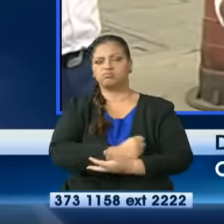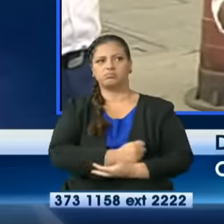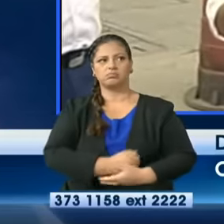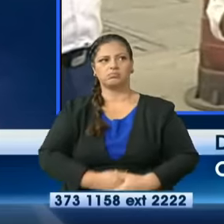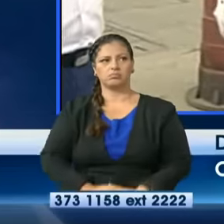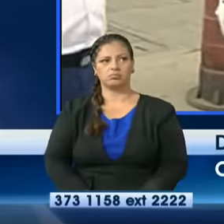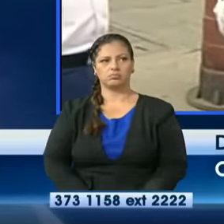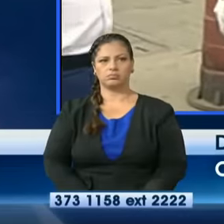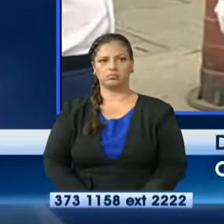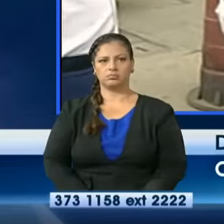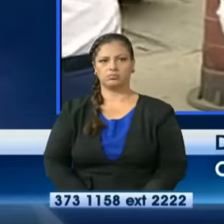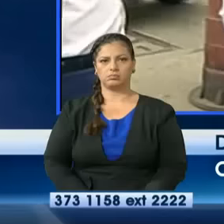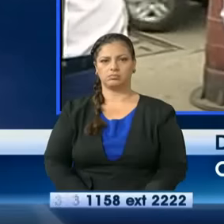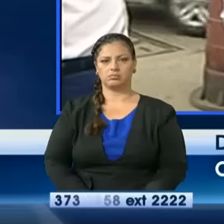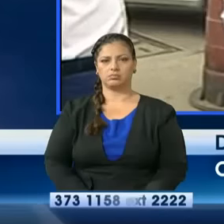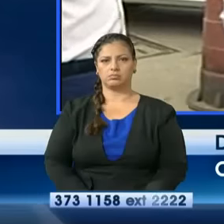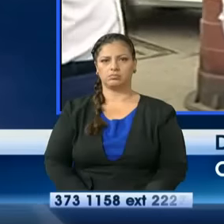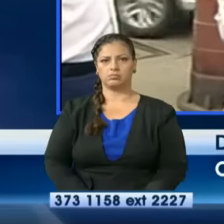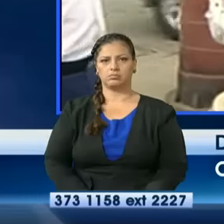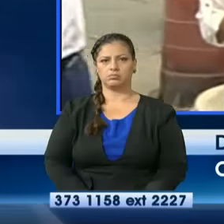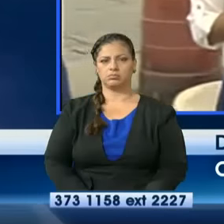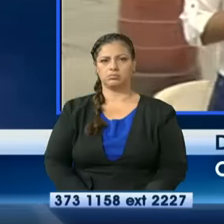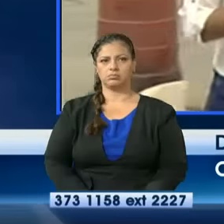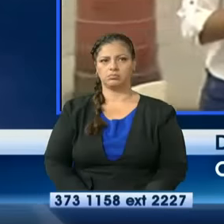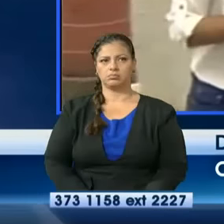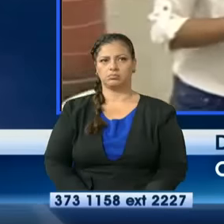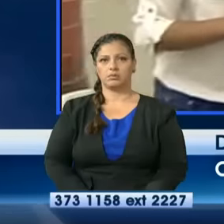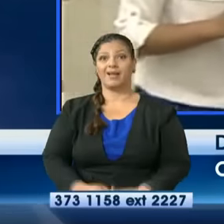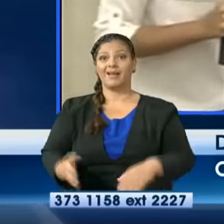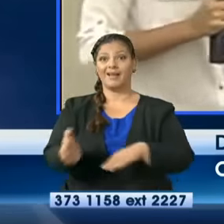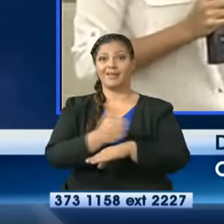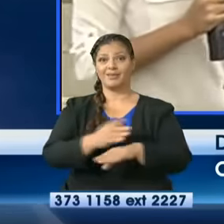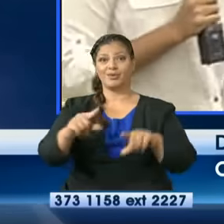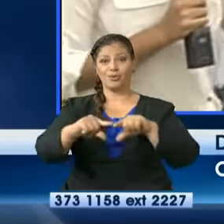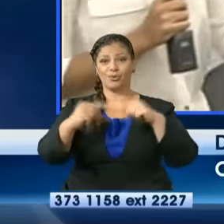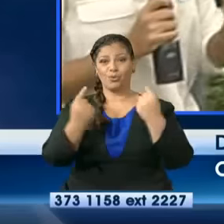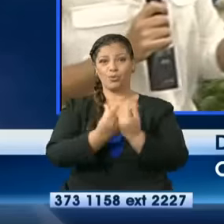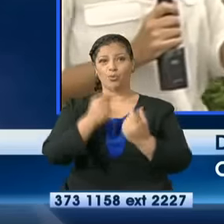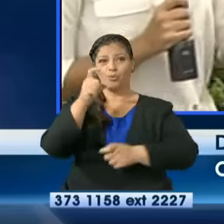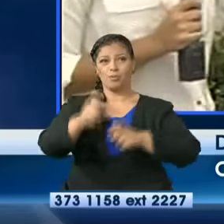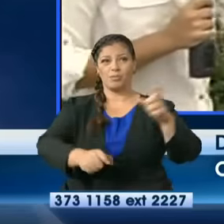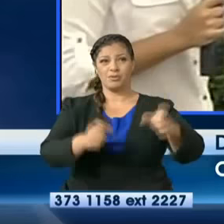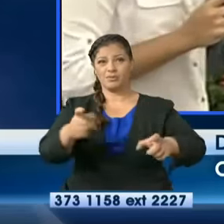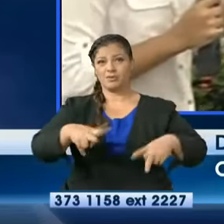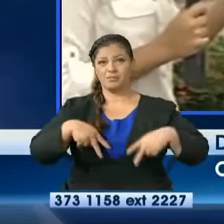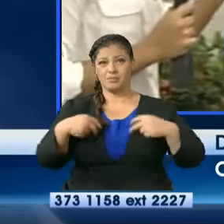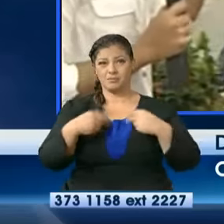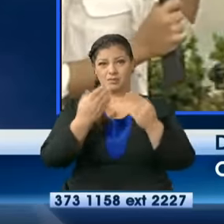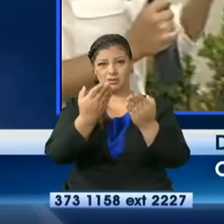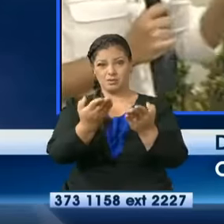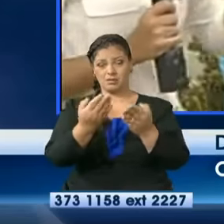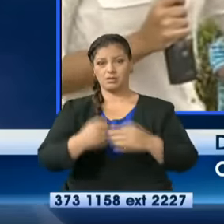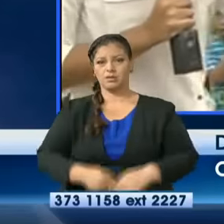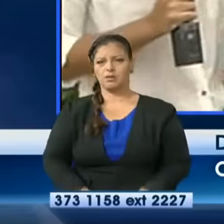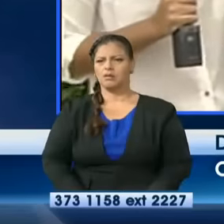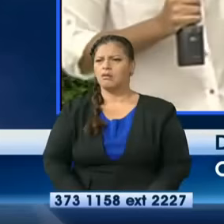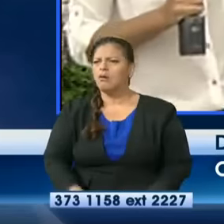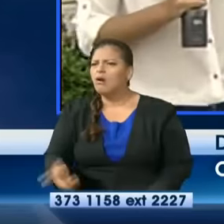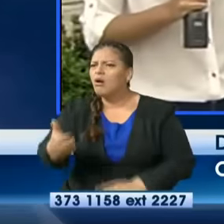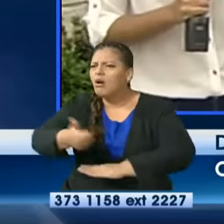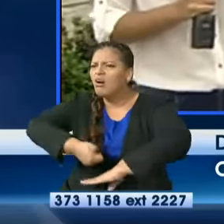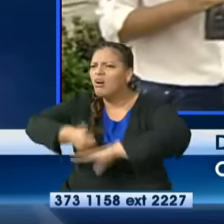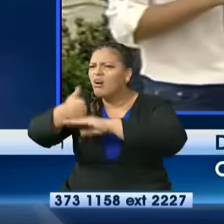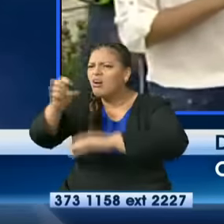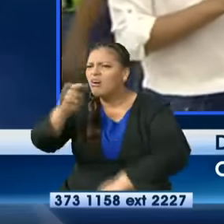Acaba de... Dígame. Están aquí un grupo de moradores. Ajá. Ellos no están de acuerdo con la decisión que acaba de adoptar